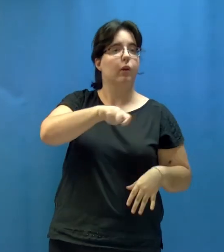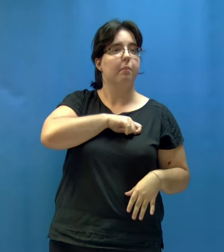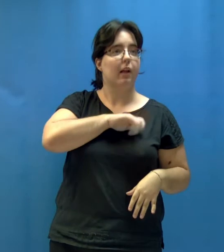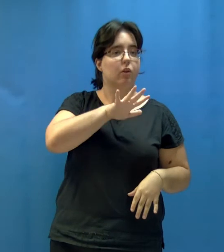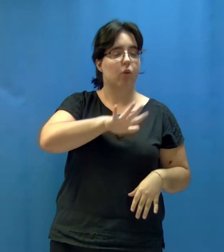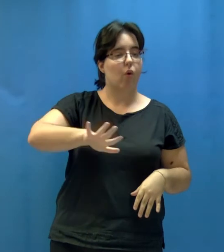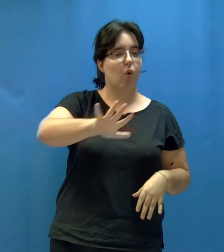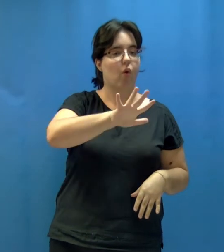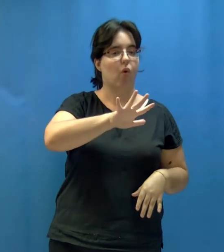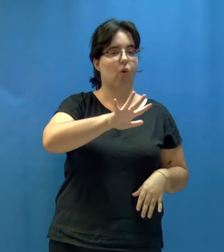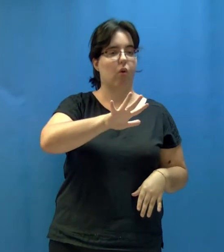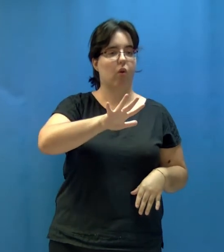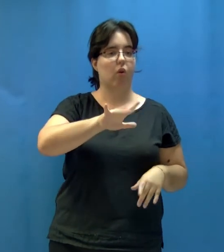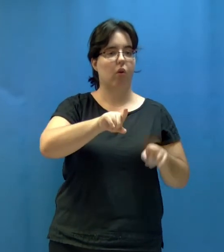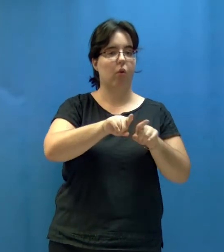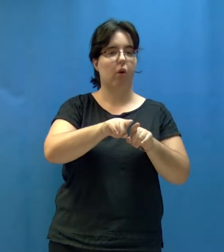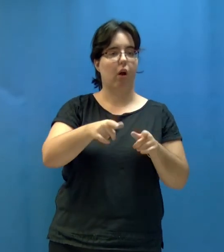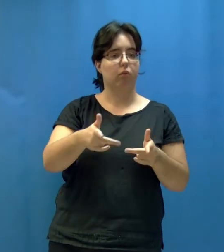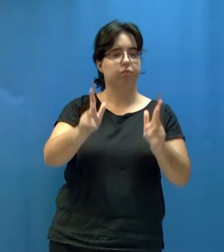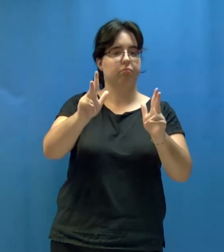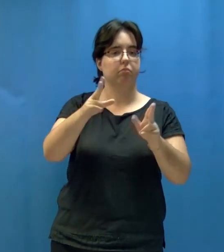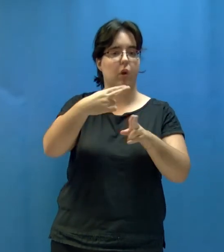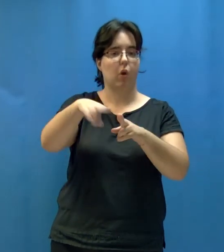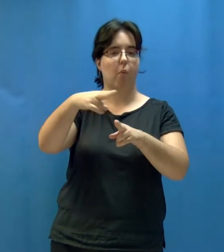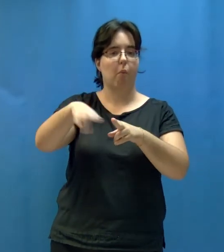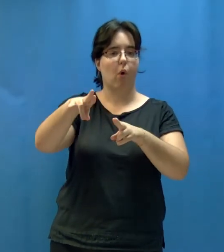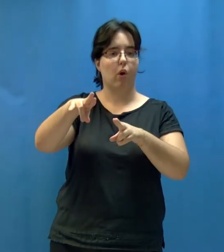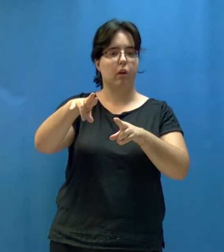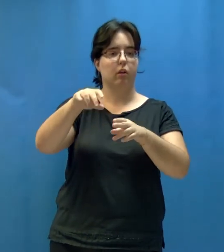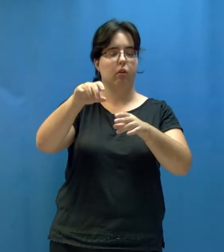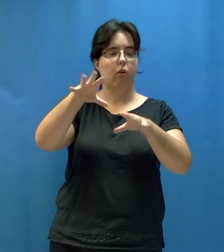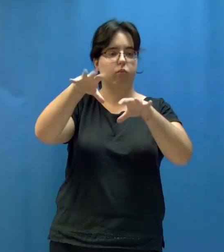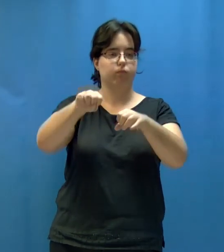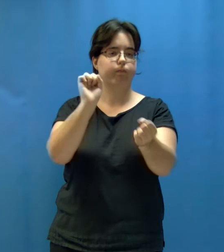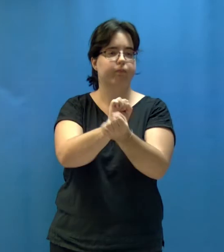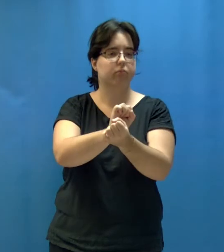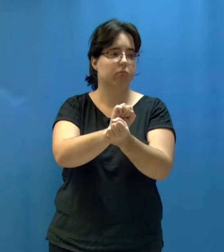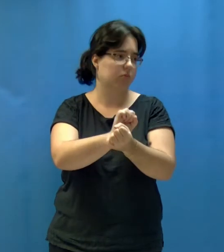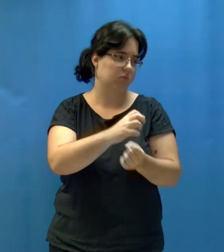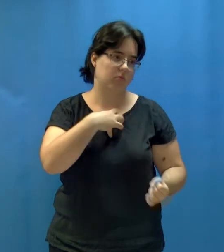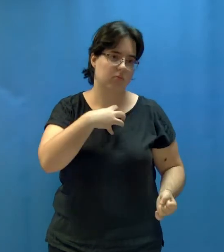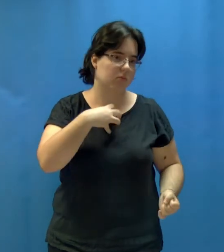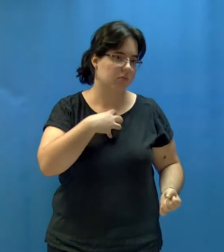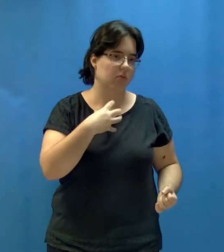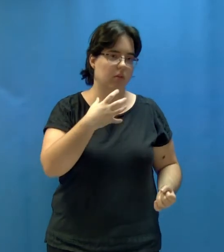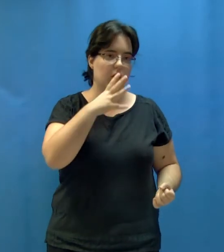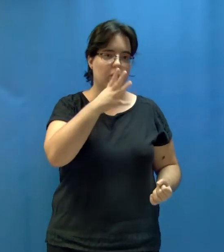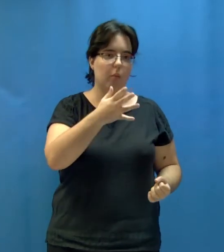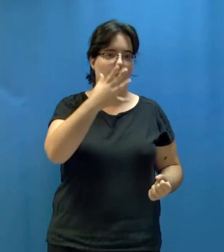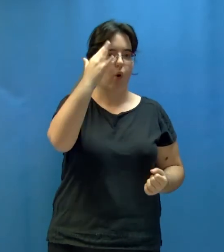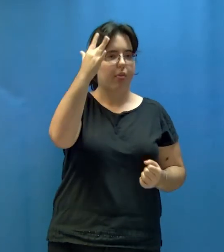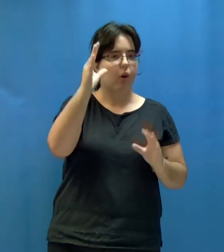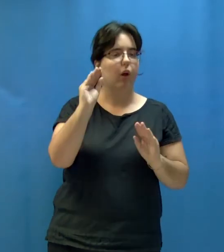permetre que haya detenciones políticas por ejecutar unas ideas y llevar a término acciones enmarcadas en la